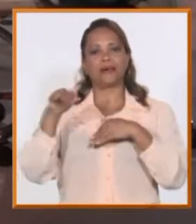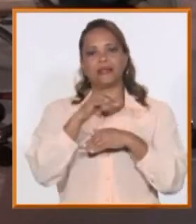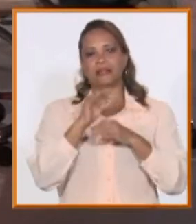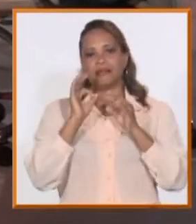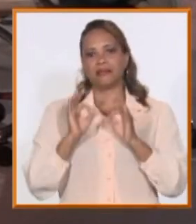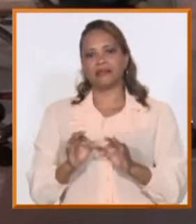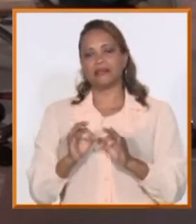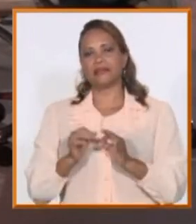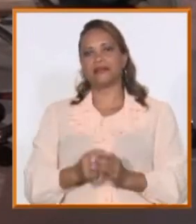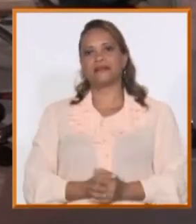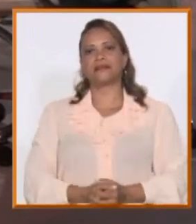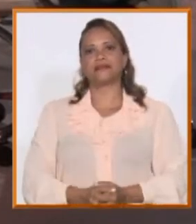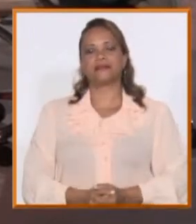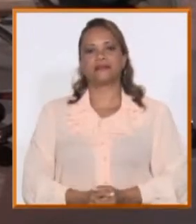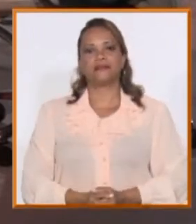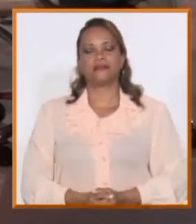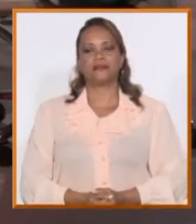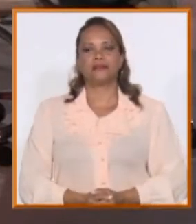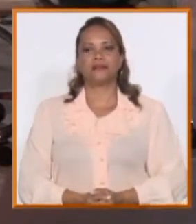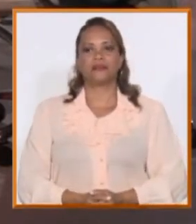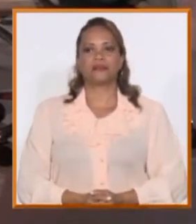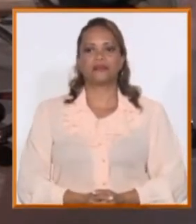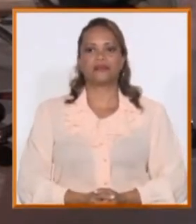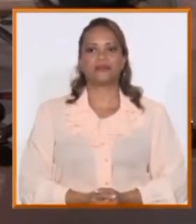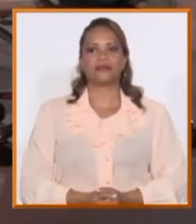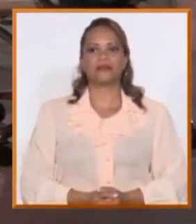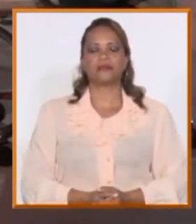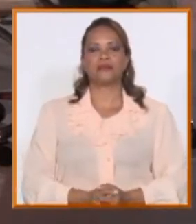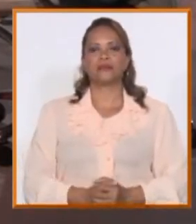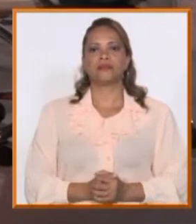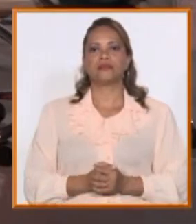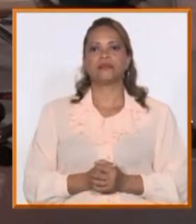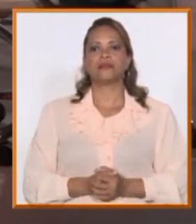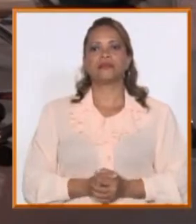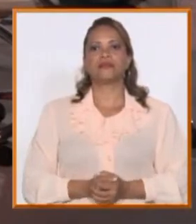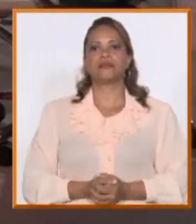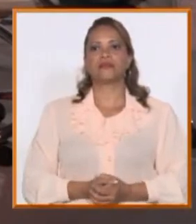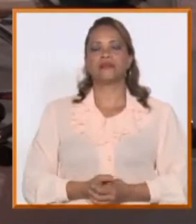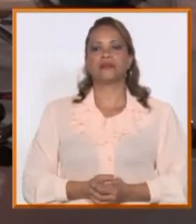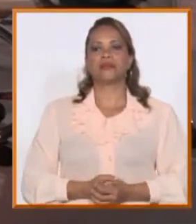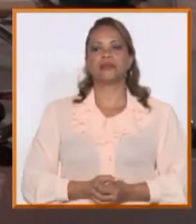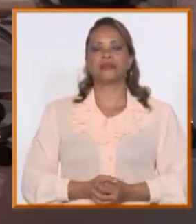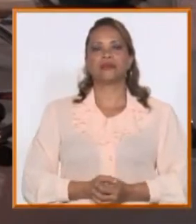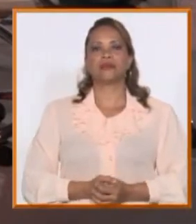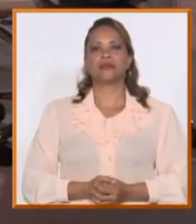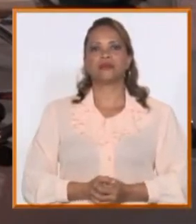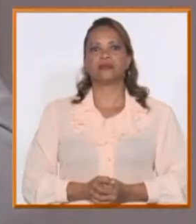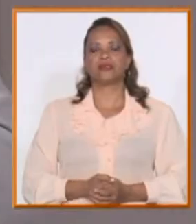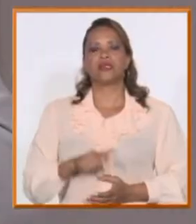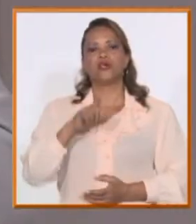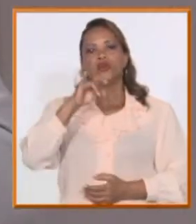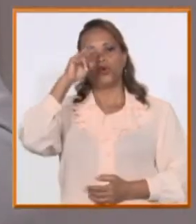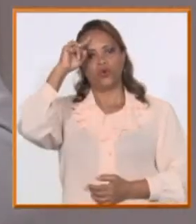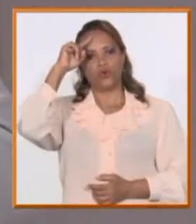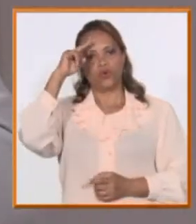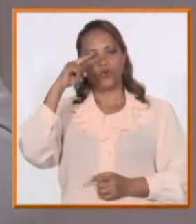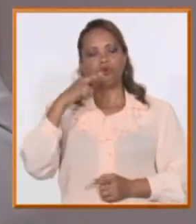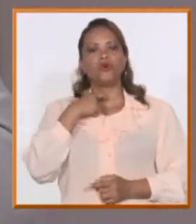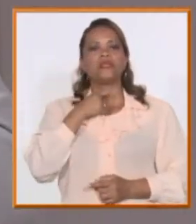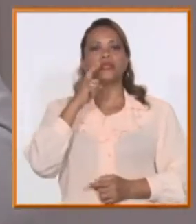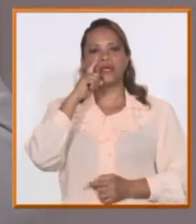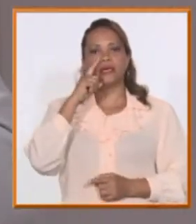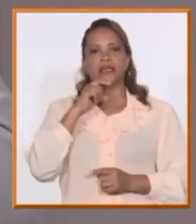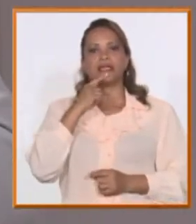de lo que podía. Pero bueno, y rápidamente, Randy, el tema de Luis Enrique Sayas, que lo